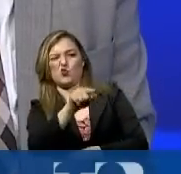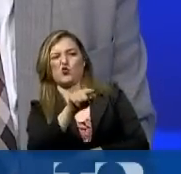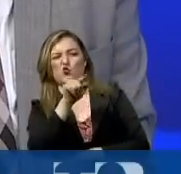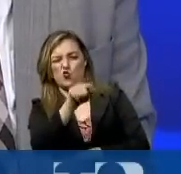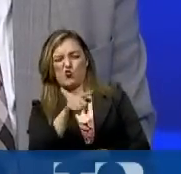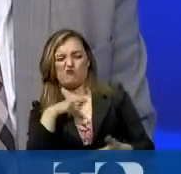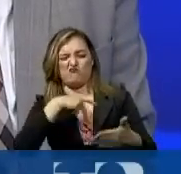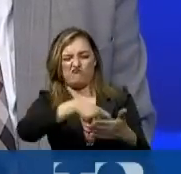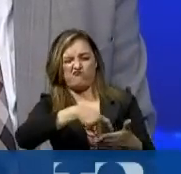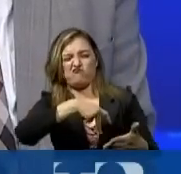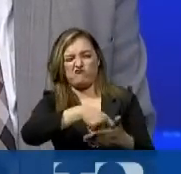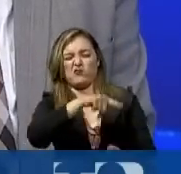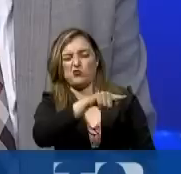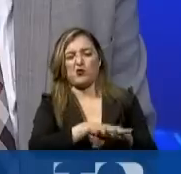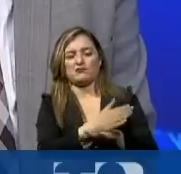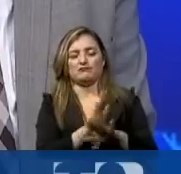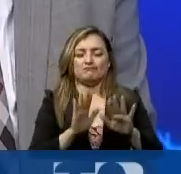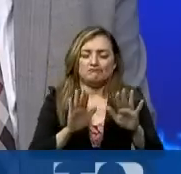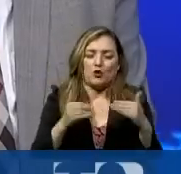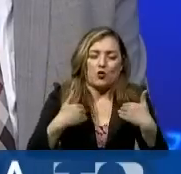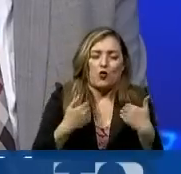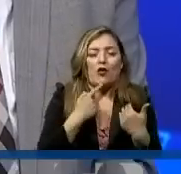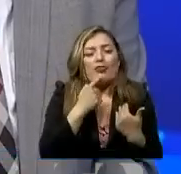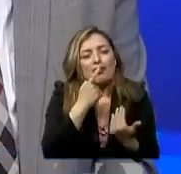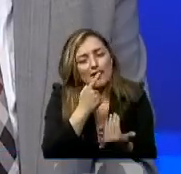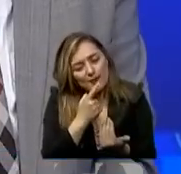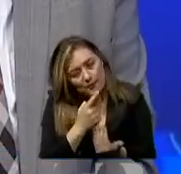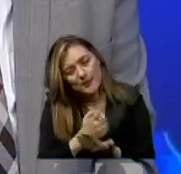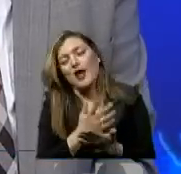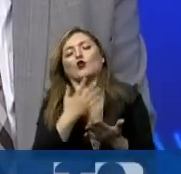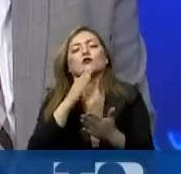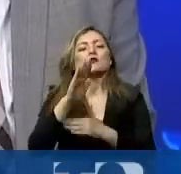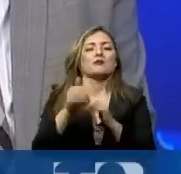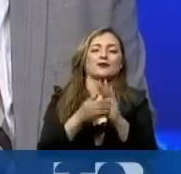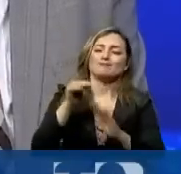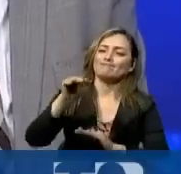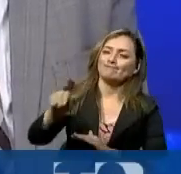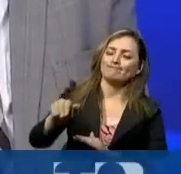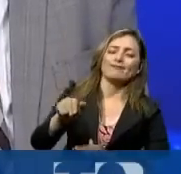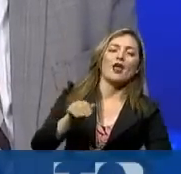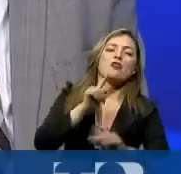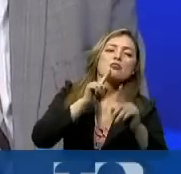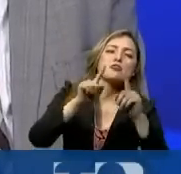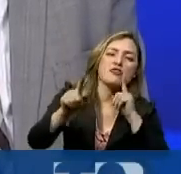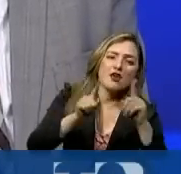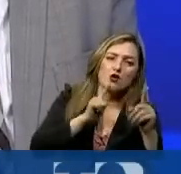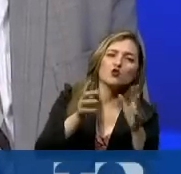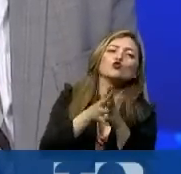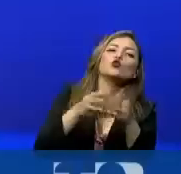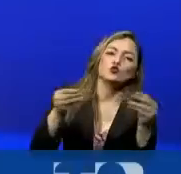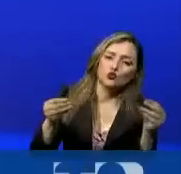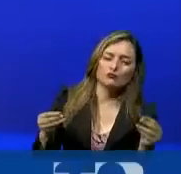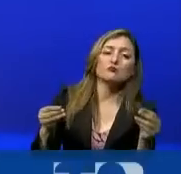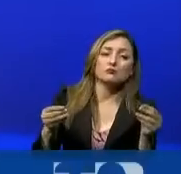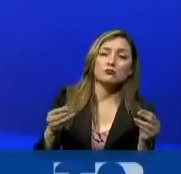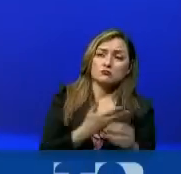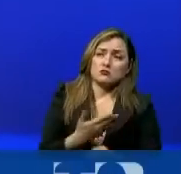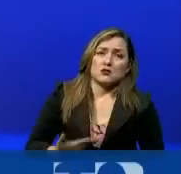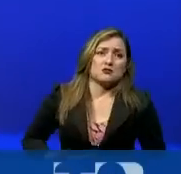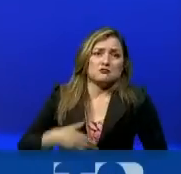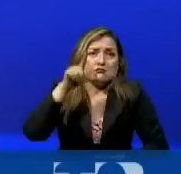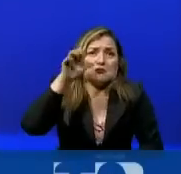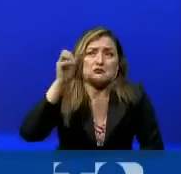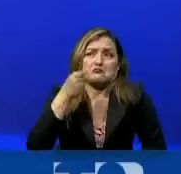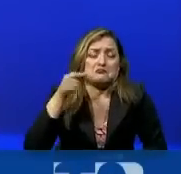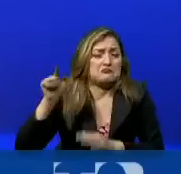Bueno, yo insisto, a riesgo de redundancia, en el diálogo. Y el gobierno, a través del propio presidente de la República, lo ha expuesto y